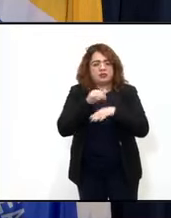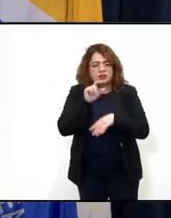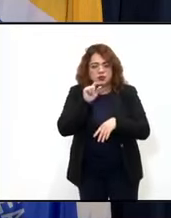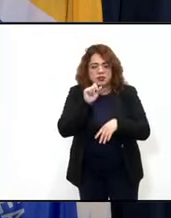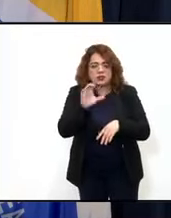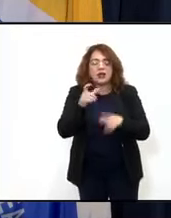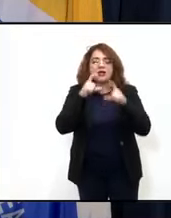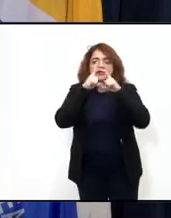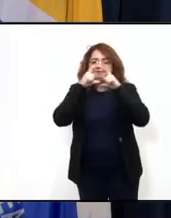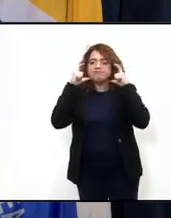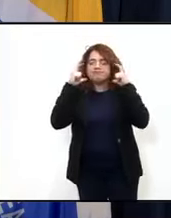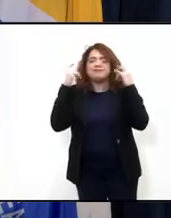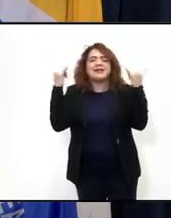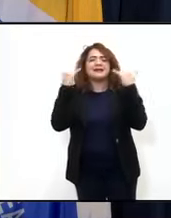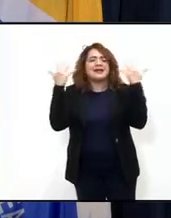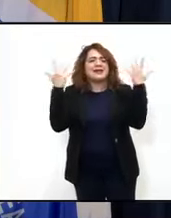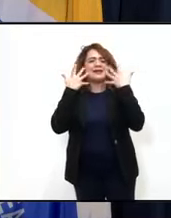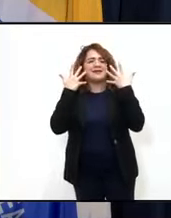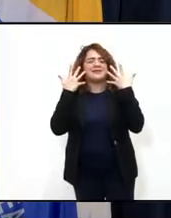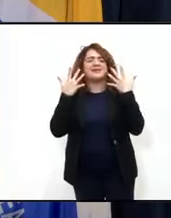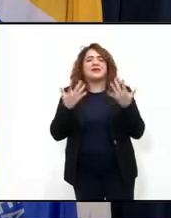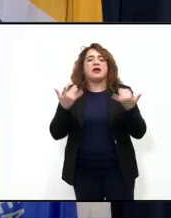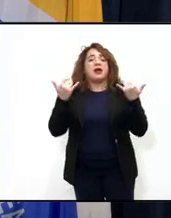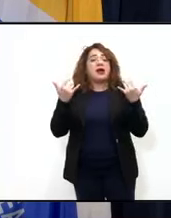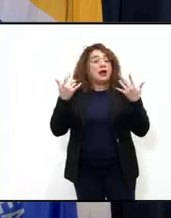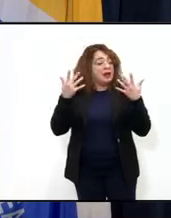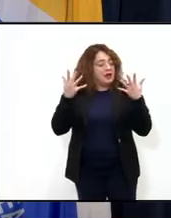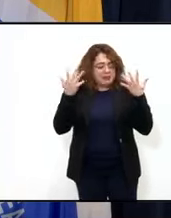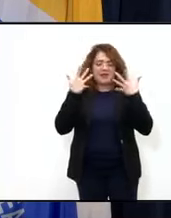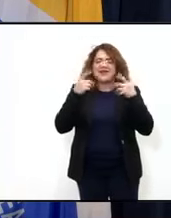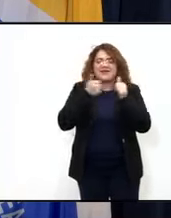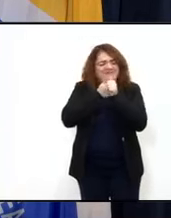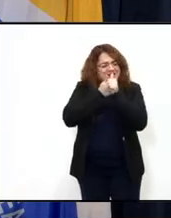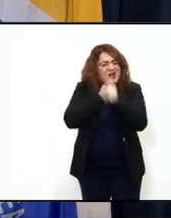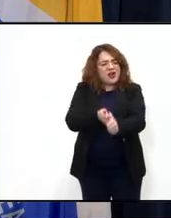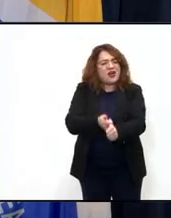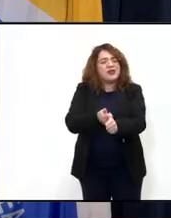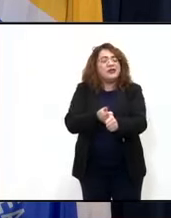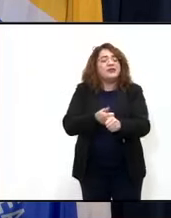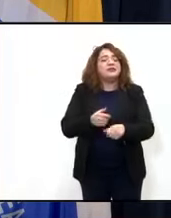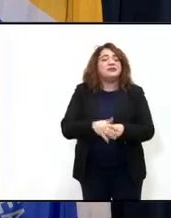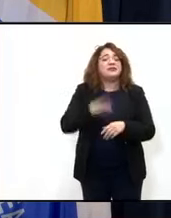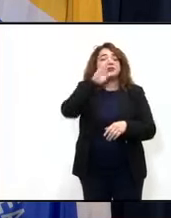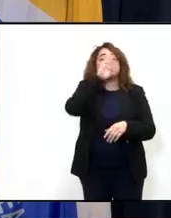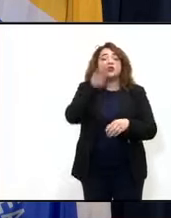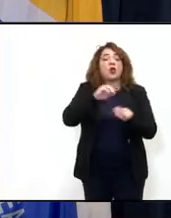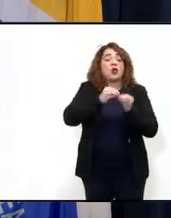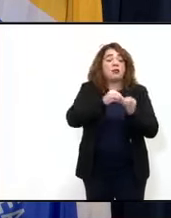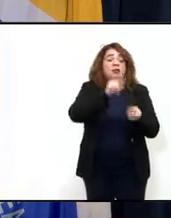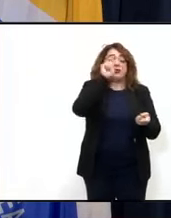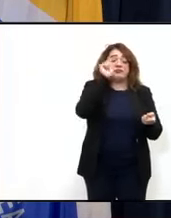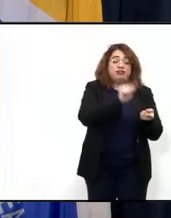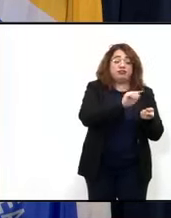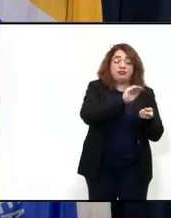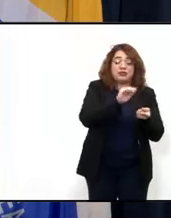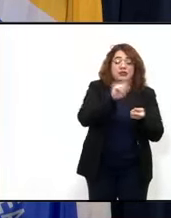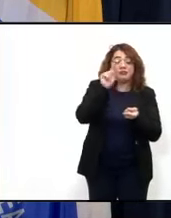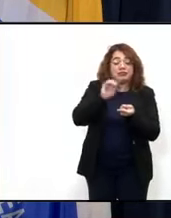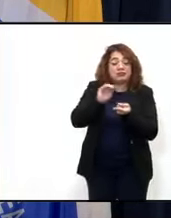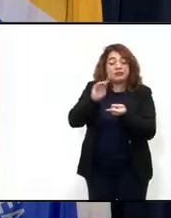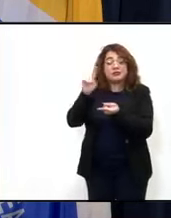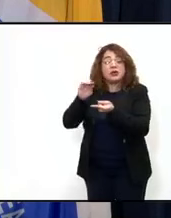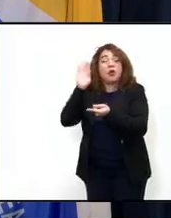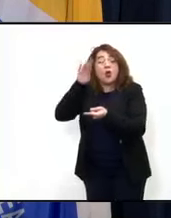desinfección. Todavía es demasiado pronto para saber qué parte de la disminución de los casos se debe a esta